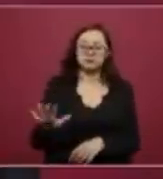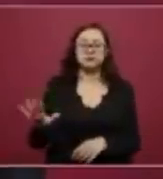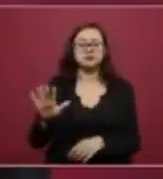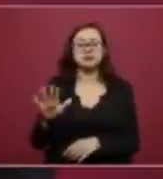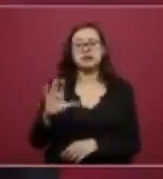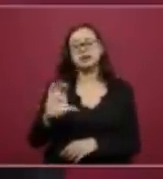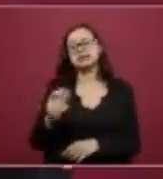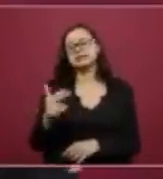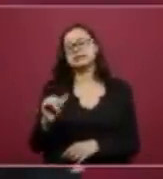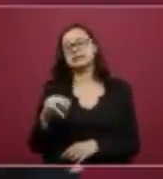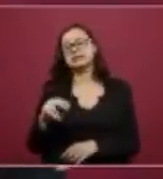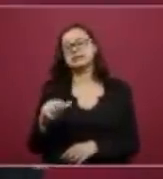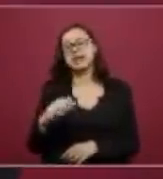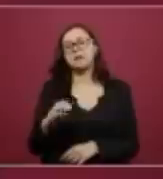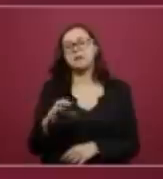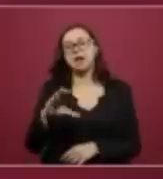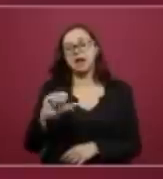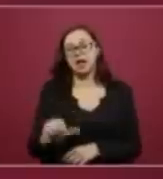traicionó